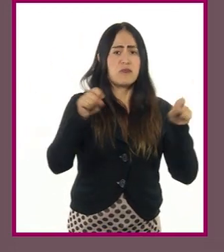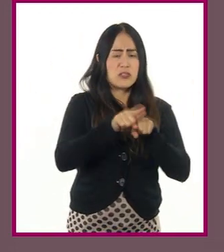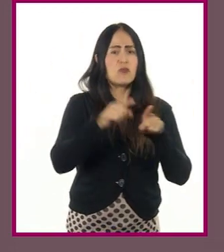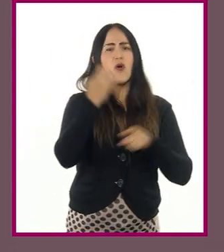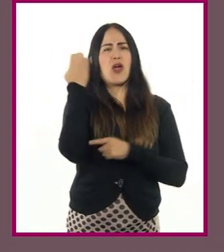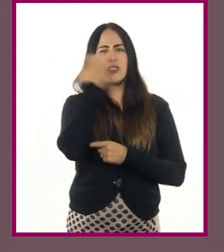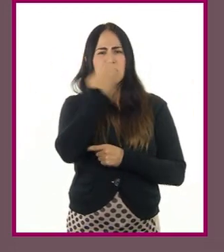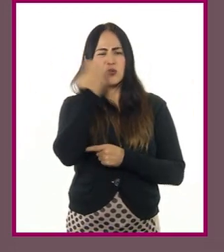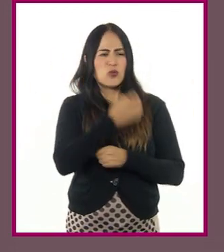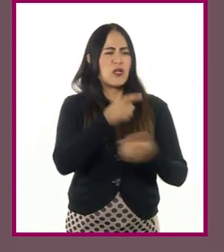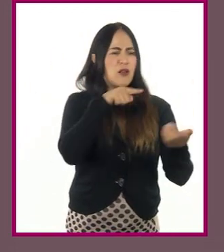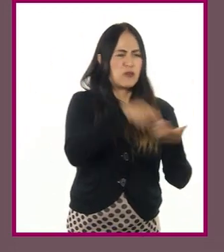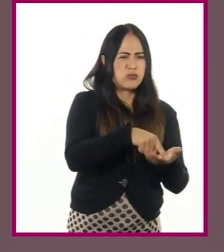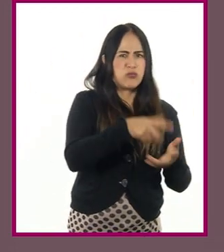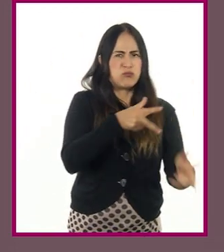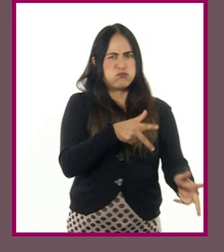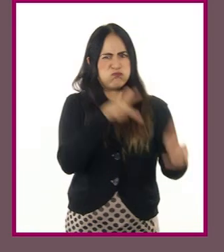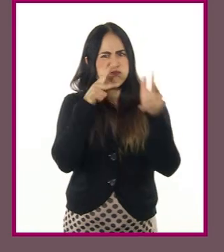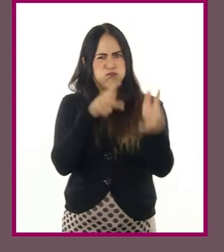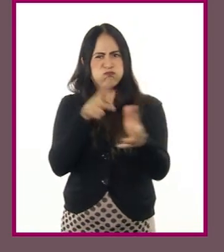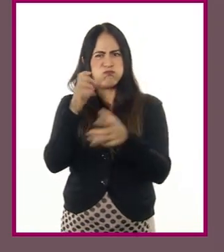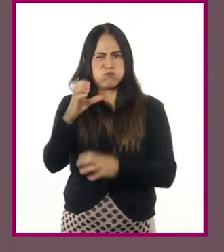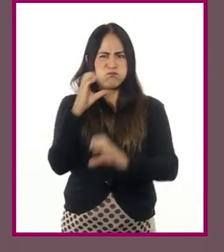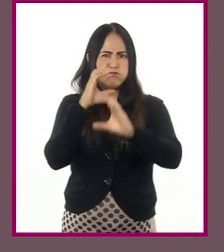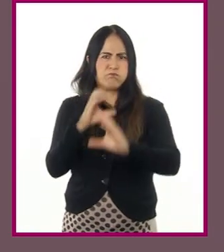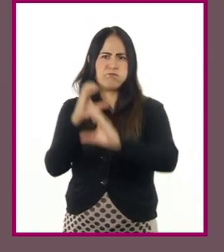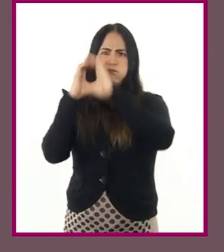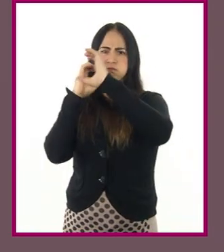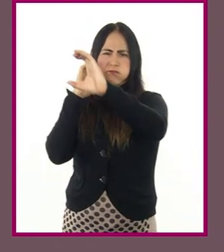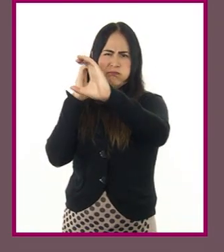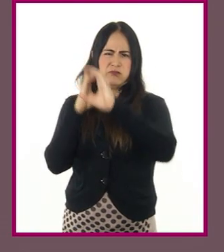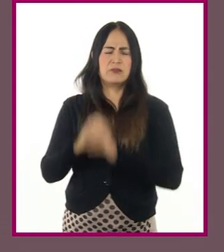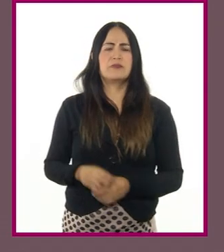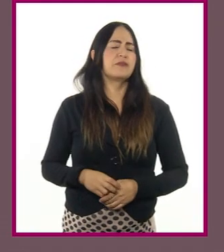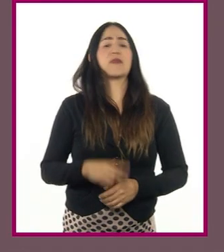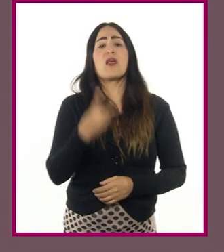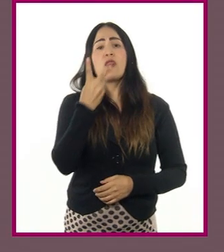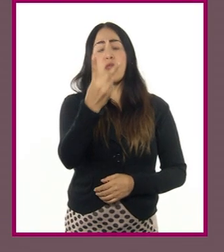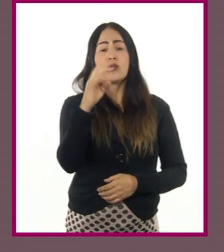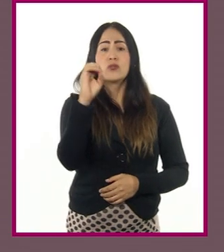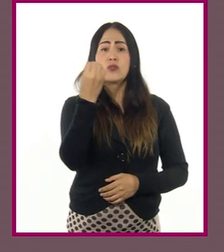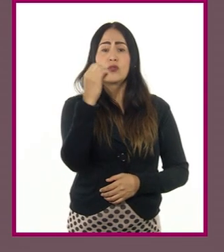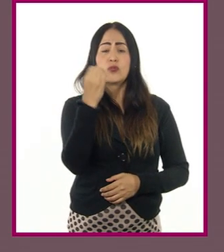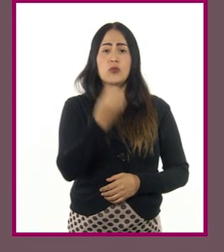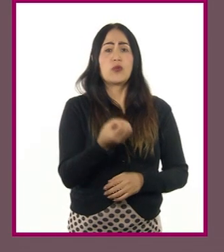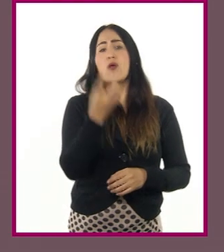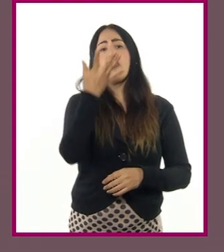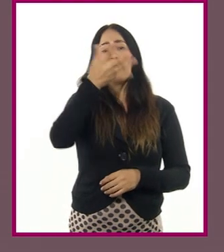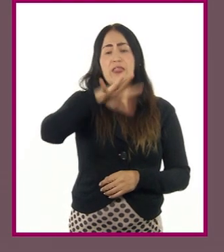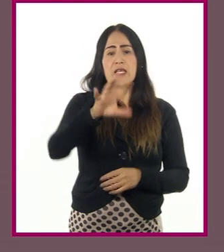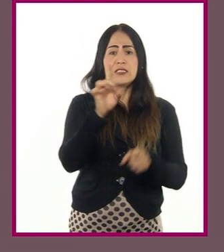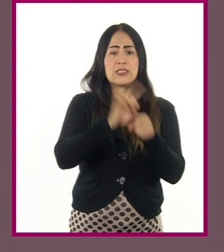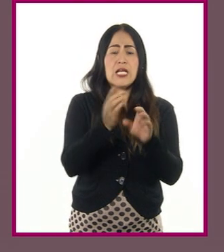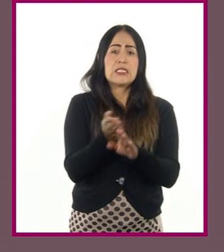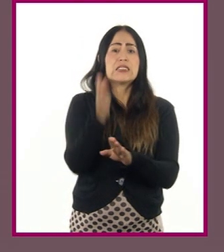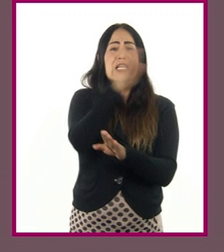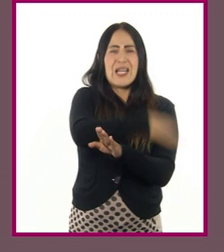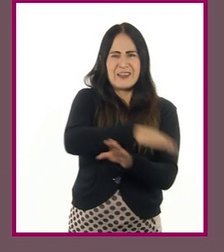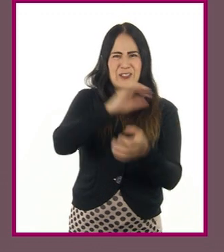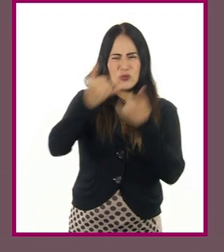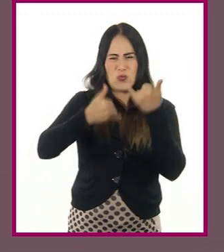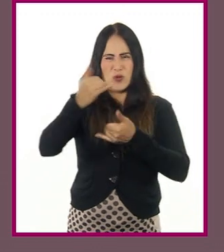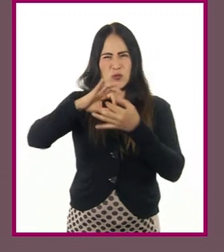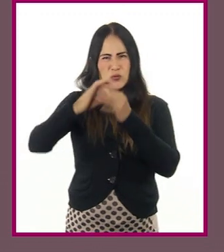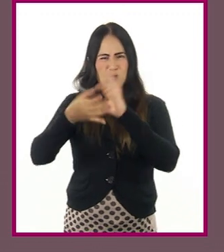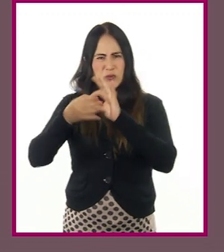llegando a usar bazucas y tanquetas. El 2 de octubre, 10 días antes de iniciar las Olimpiadas, en un mitin realizado